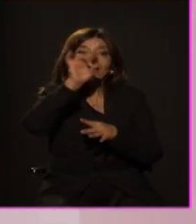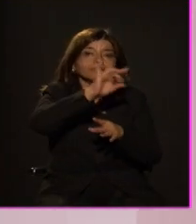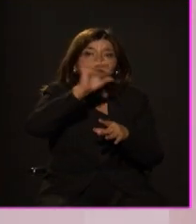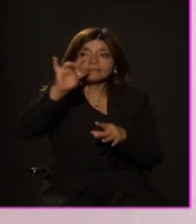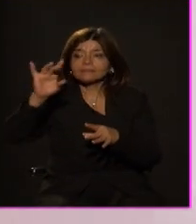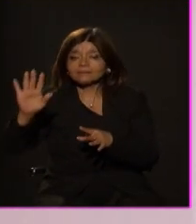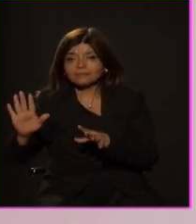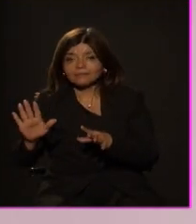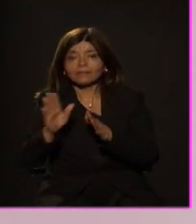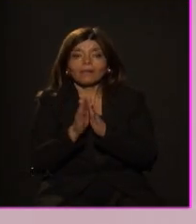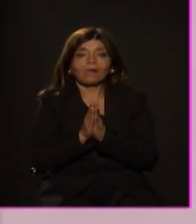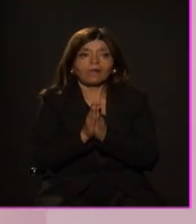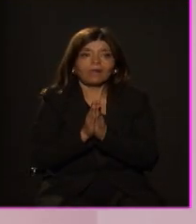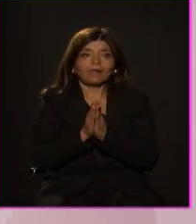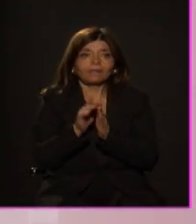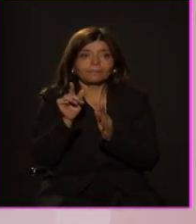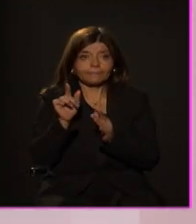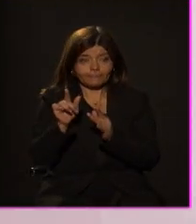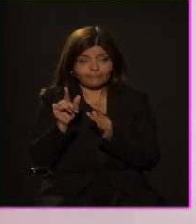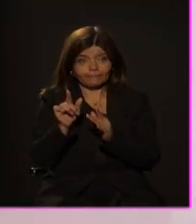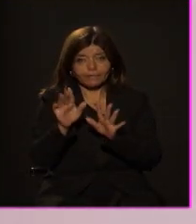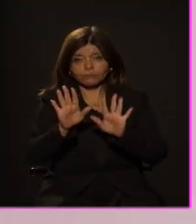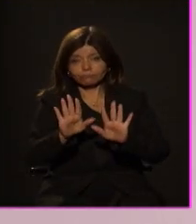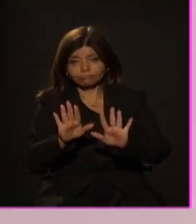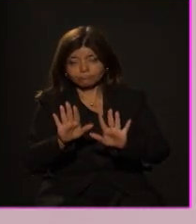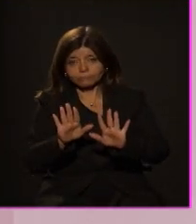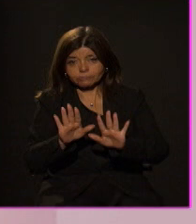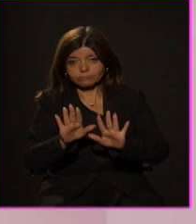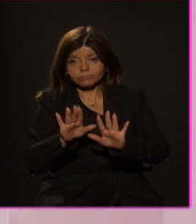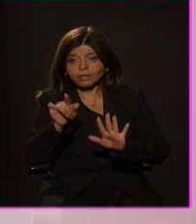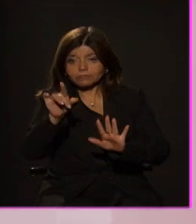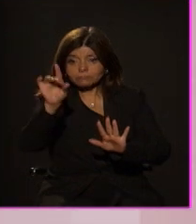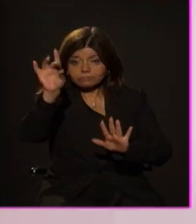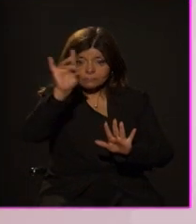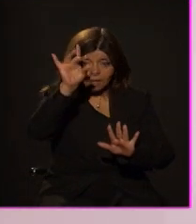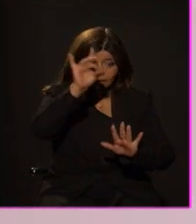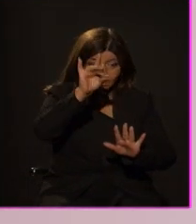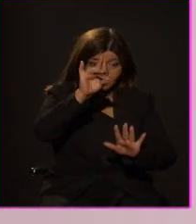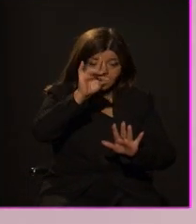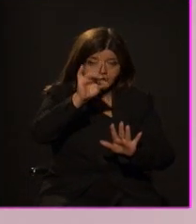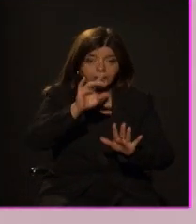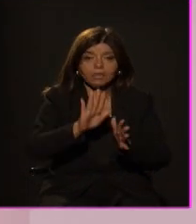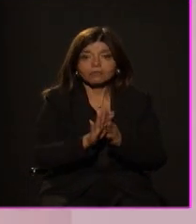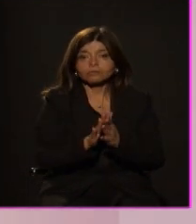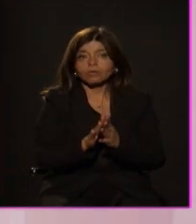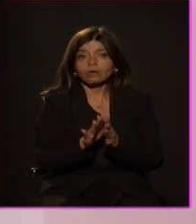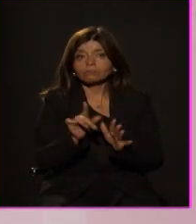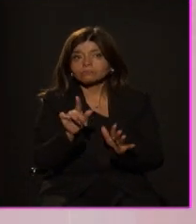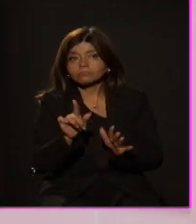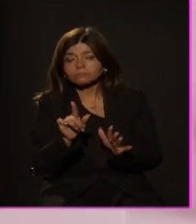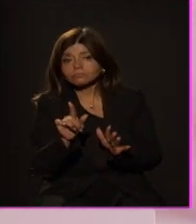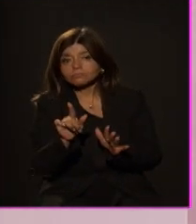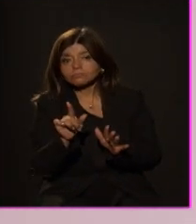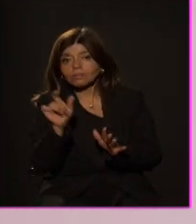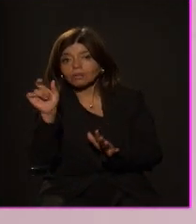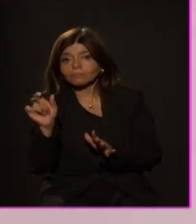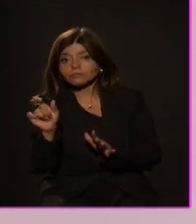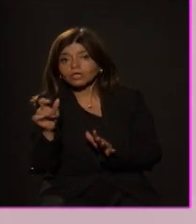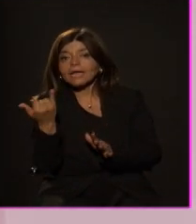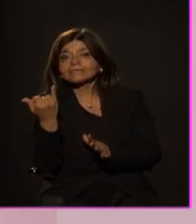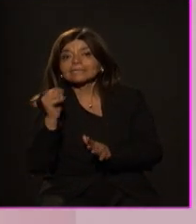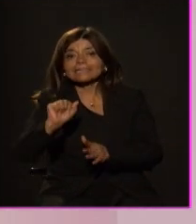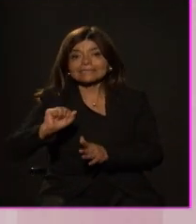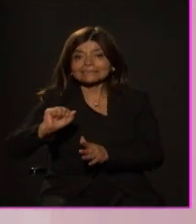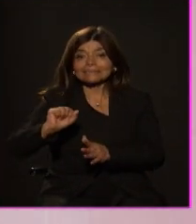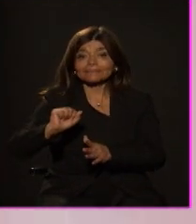Estos fueron con más certeza, fueron los de esta clase. Esto está escrito en lenguaje natural por un agente de inteligencia artificial como